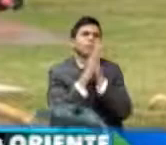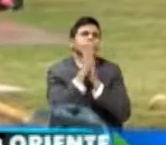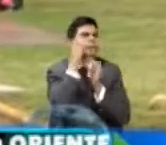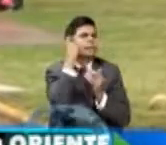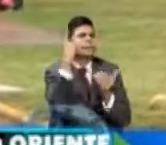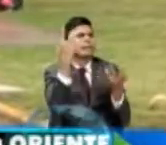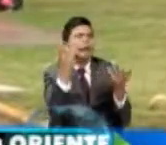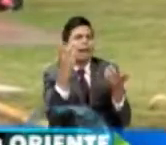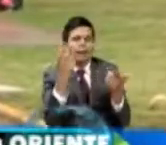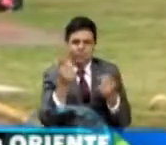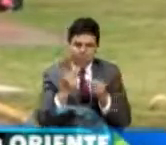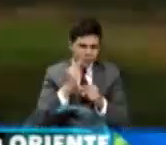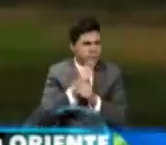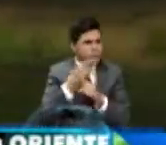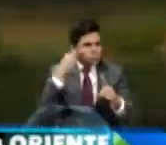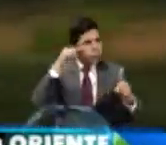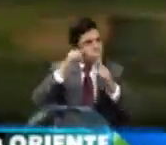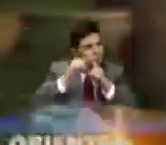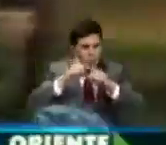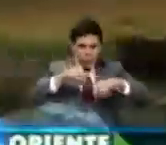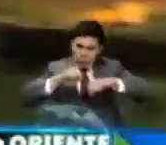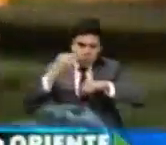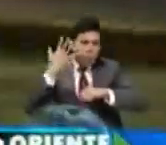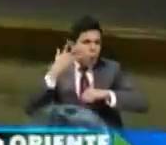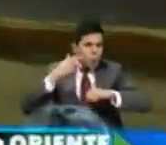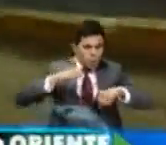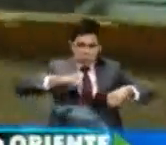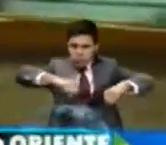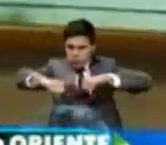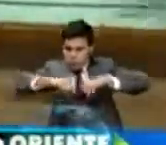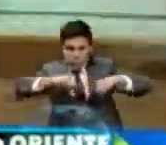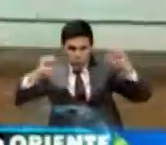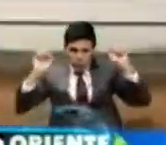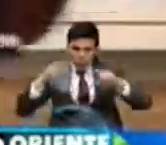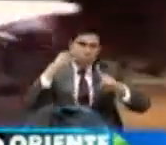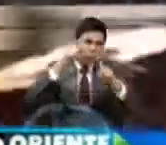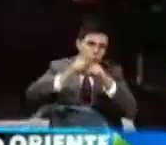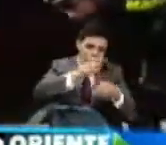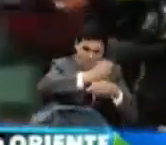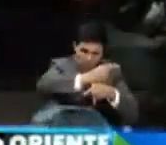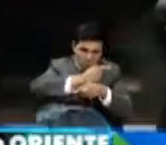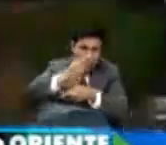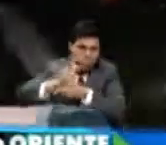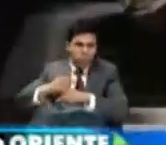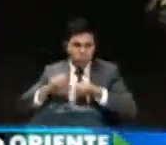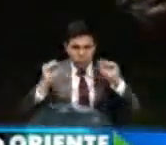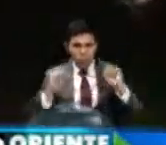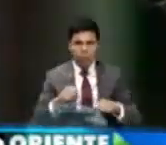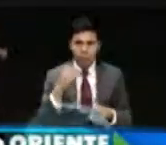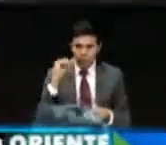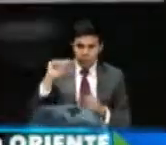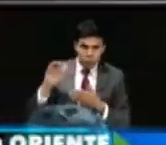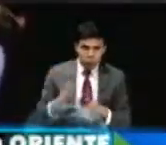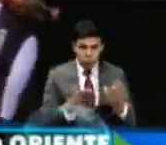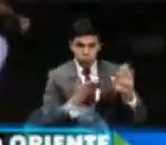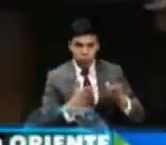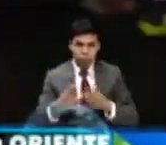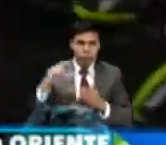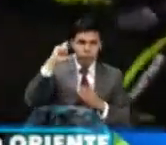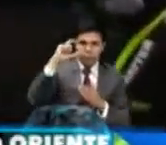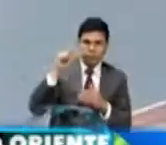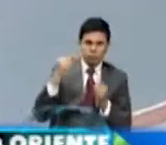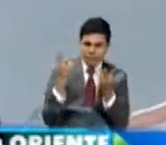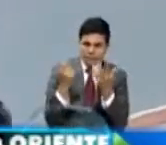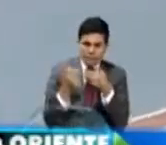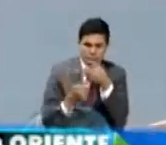enfoco mucho en esta meta todos los días para poder cumplirla cuando llegue ese día. Esta atleta rojinegra espera continuar